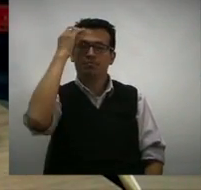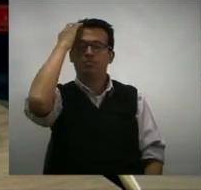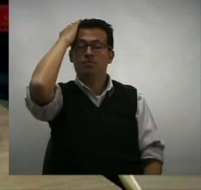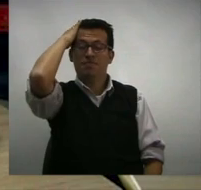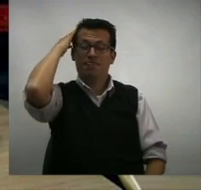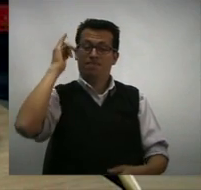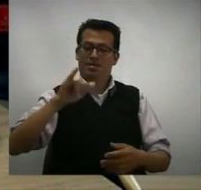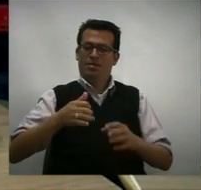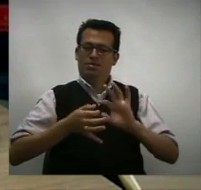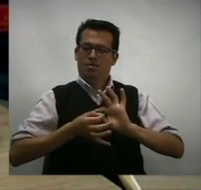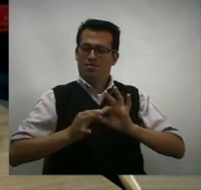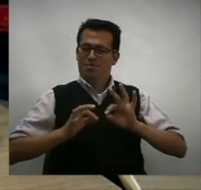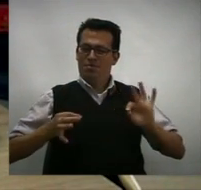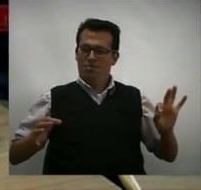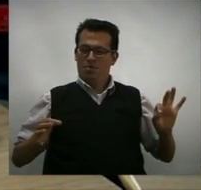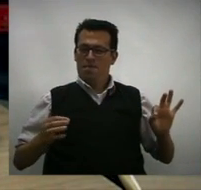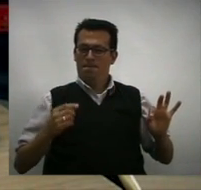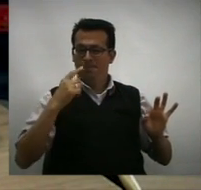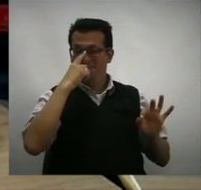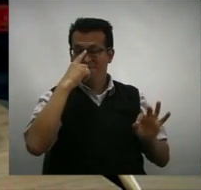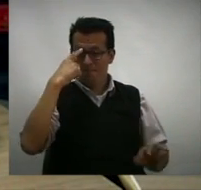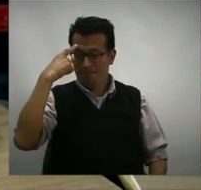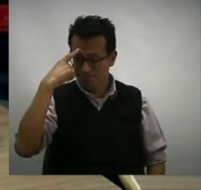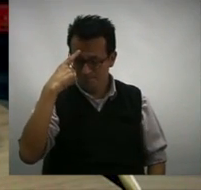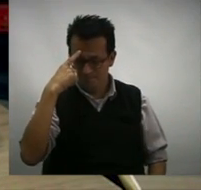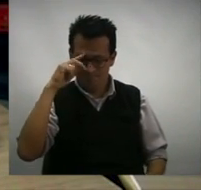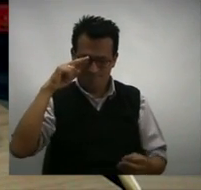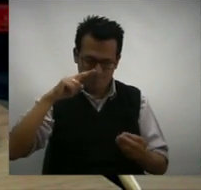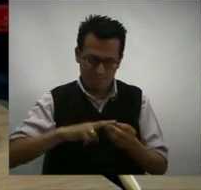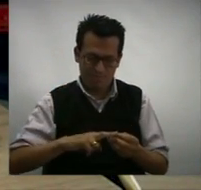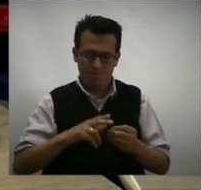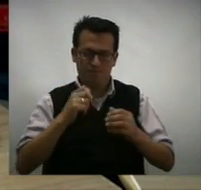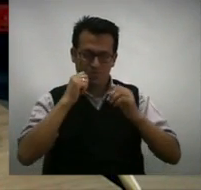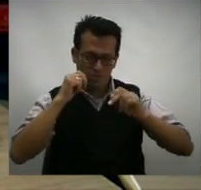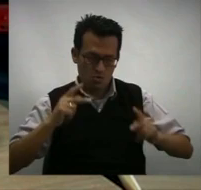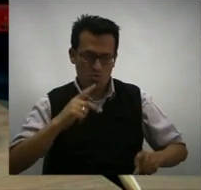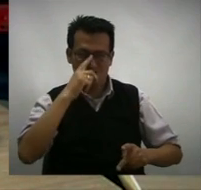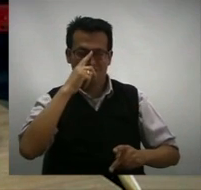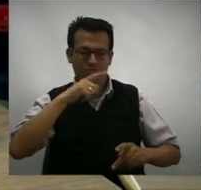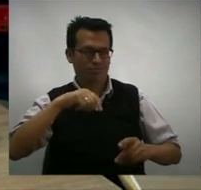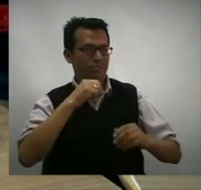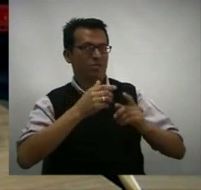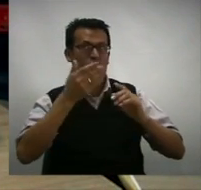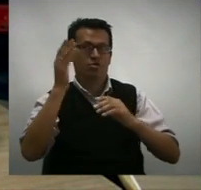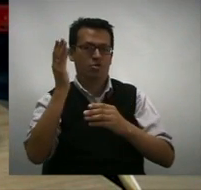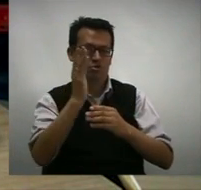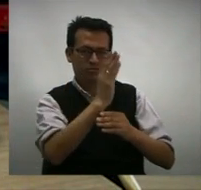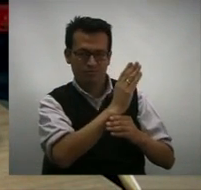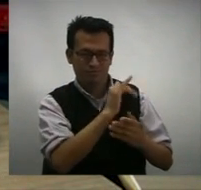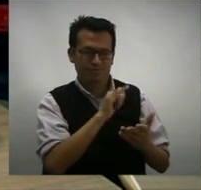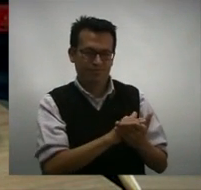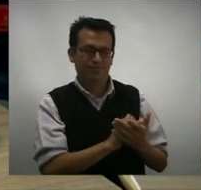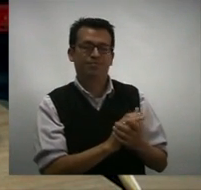instauración del mito como posibilidad de encuentro entre el ser humano, el mundo y los dioses, se creó una economía interhumana, una unión